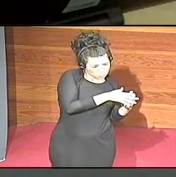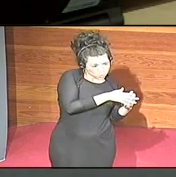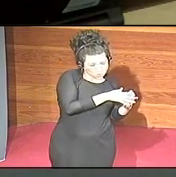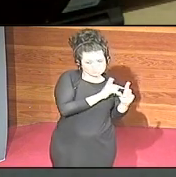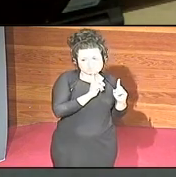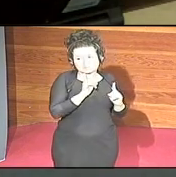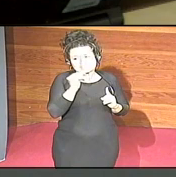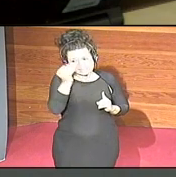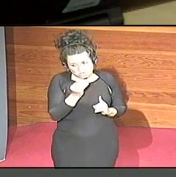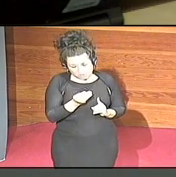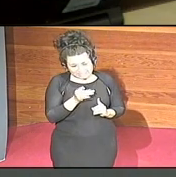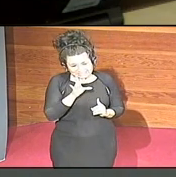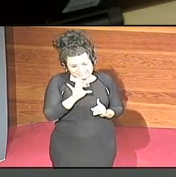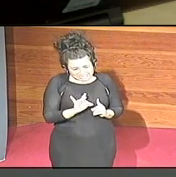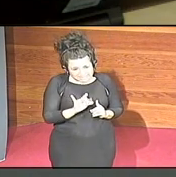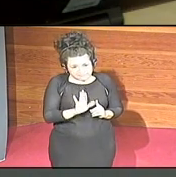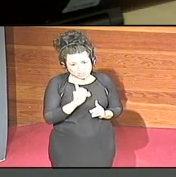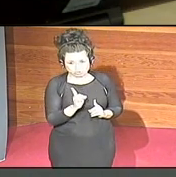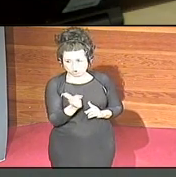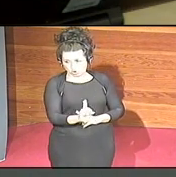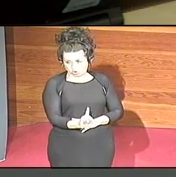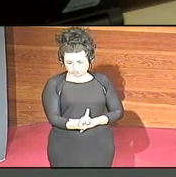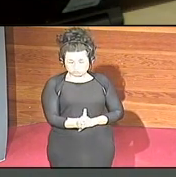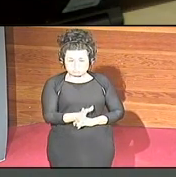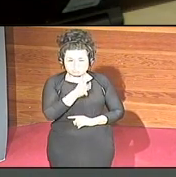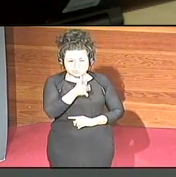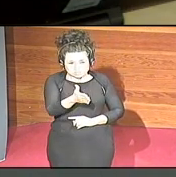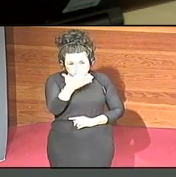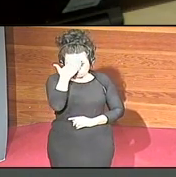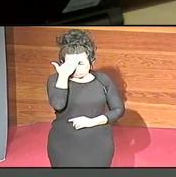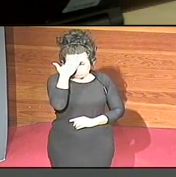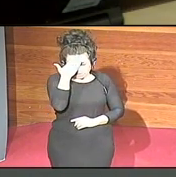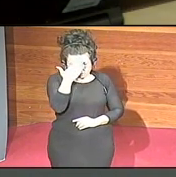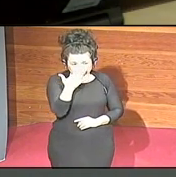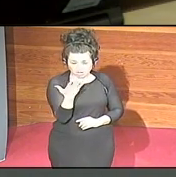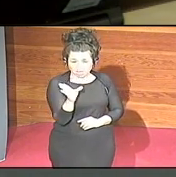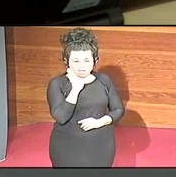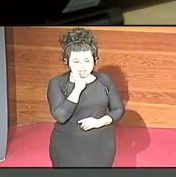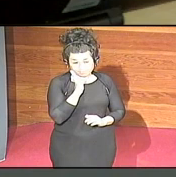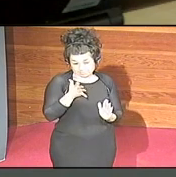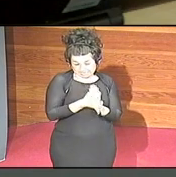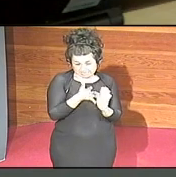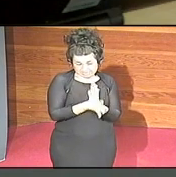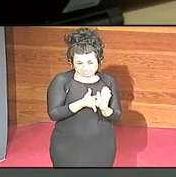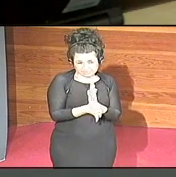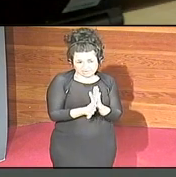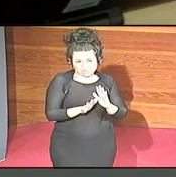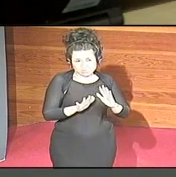solo. La razón principal, como he explicado, radica